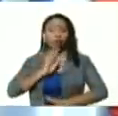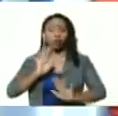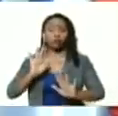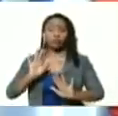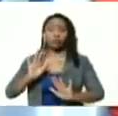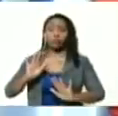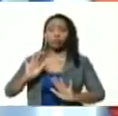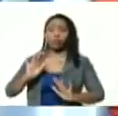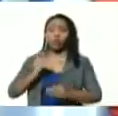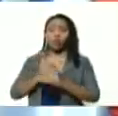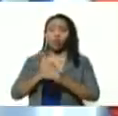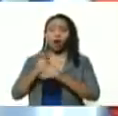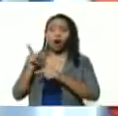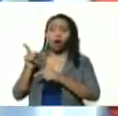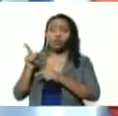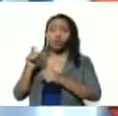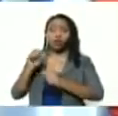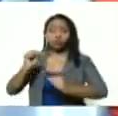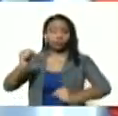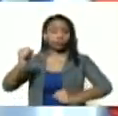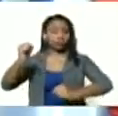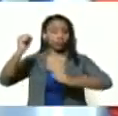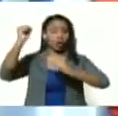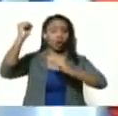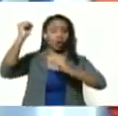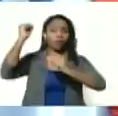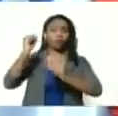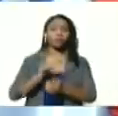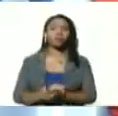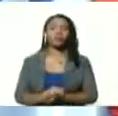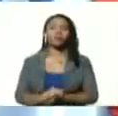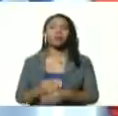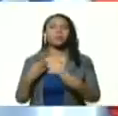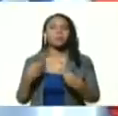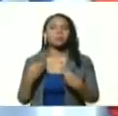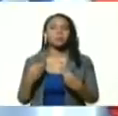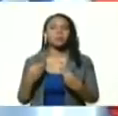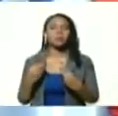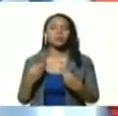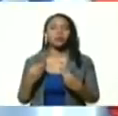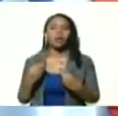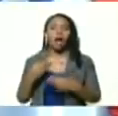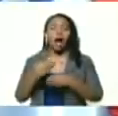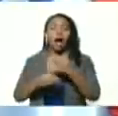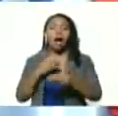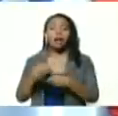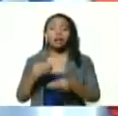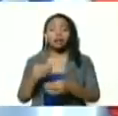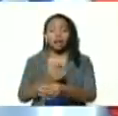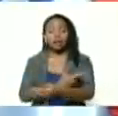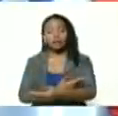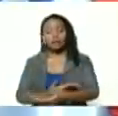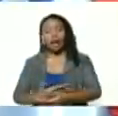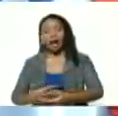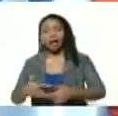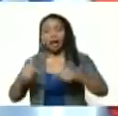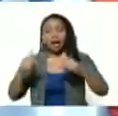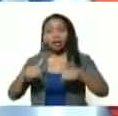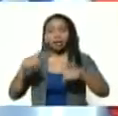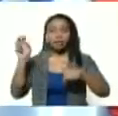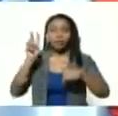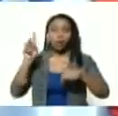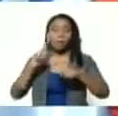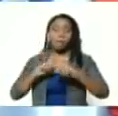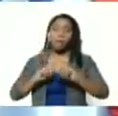ellos, héroes para propiciar un baño de sangre en el país.